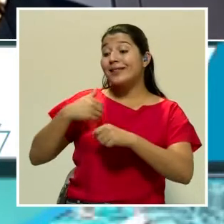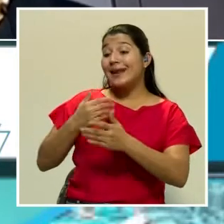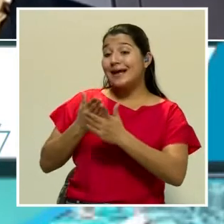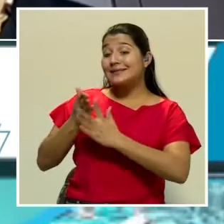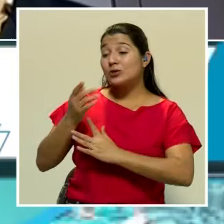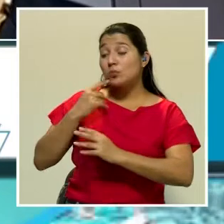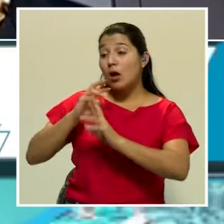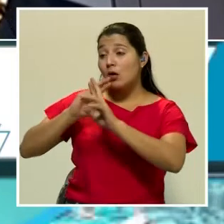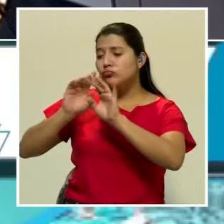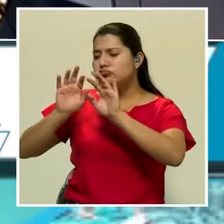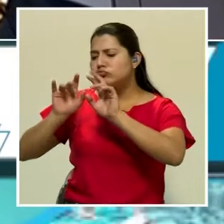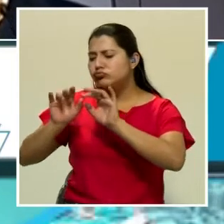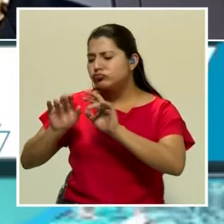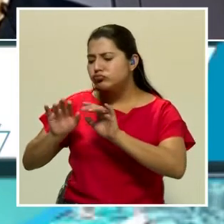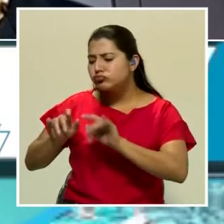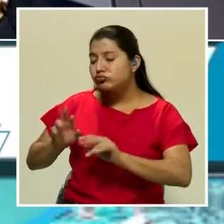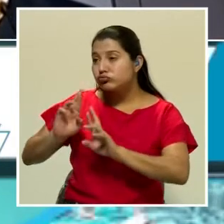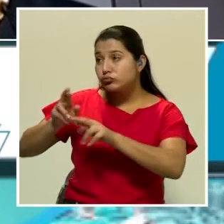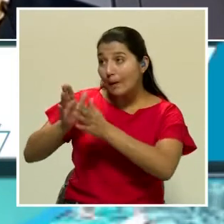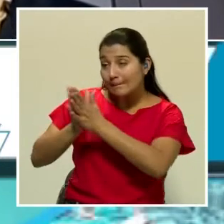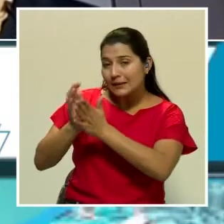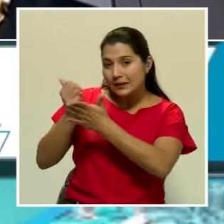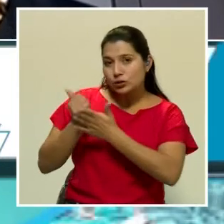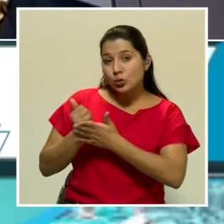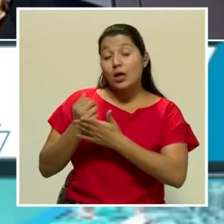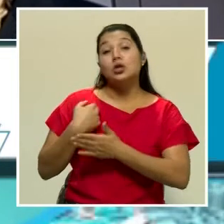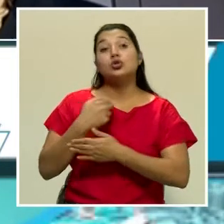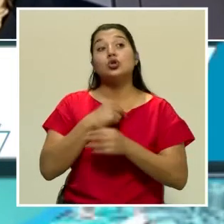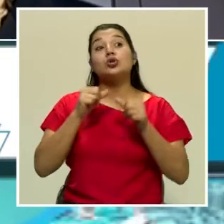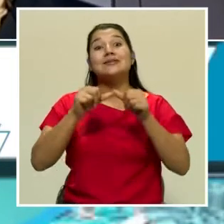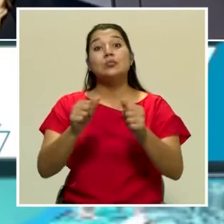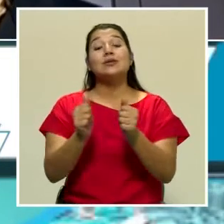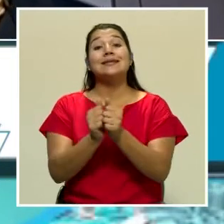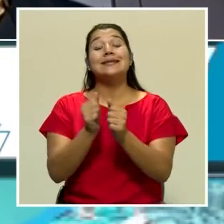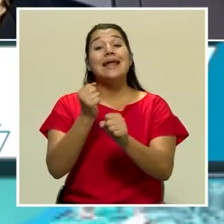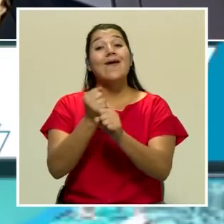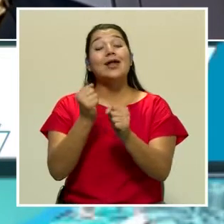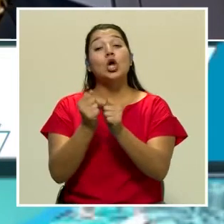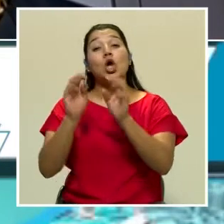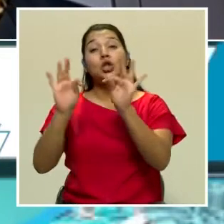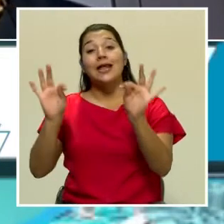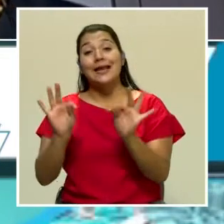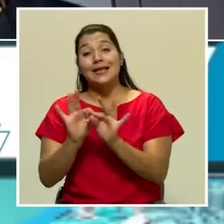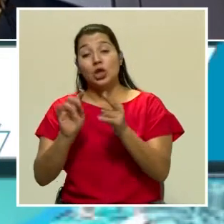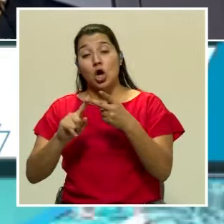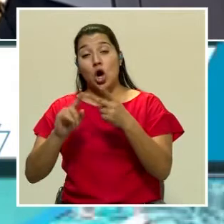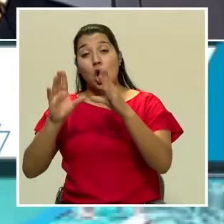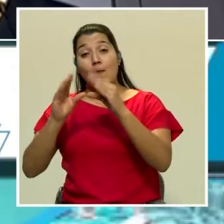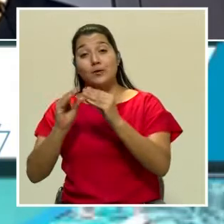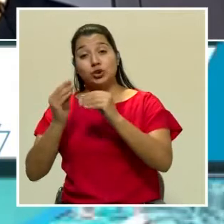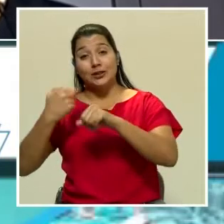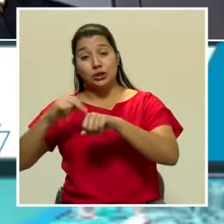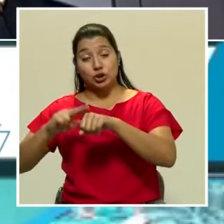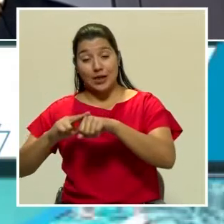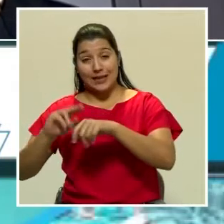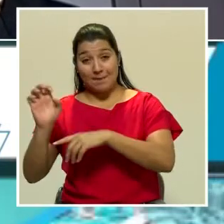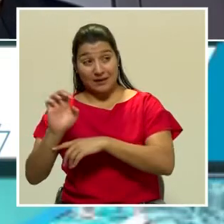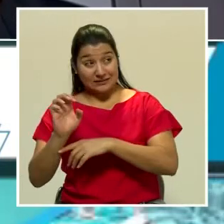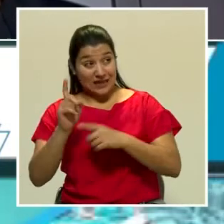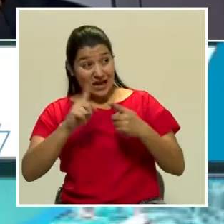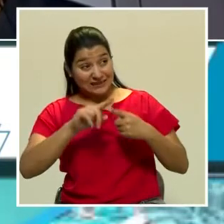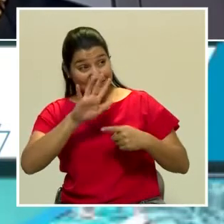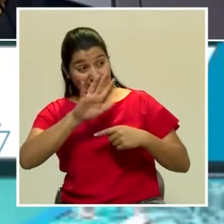organizadores de la Teletón y con la Comisión Nacional de Emergencia. Hasta el 5 de junio a las 12 de la noche, ¿así